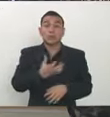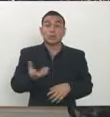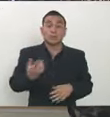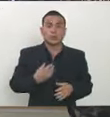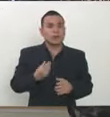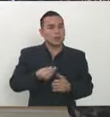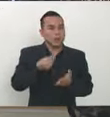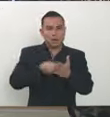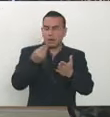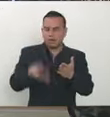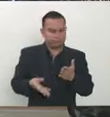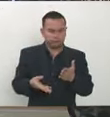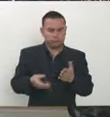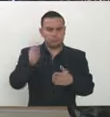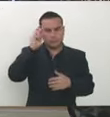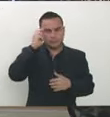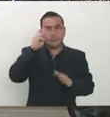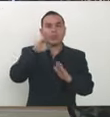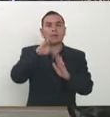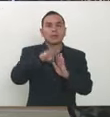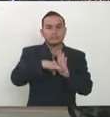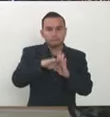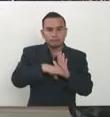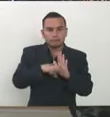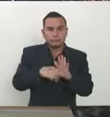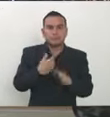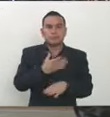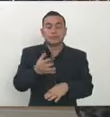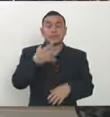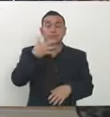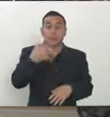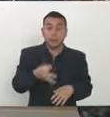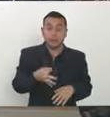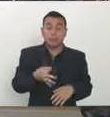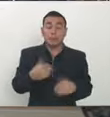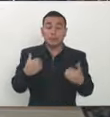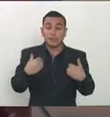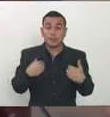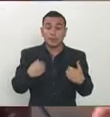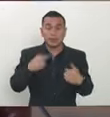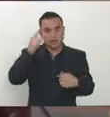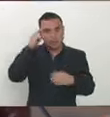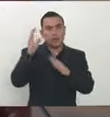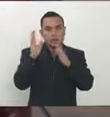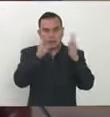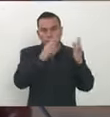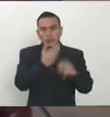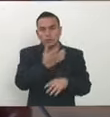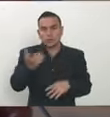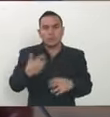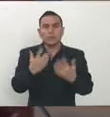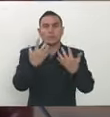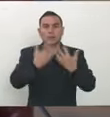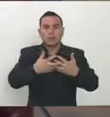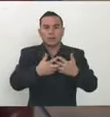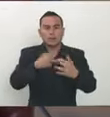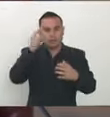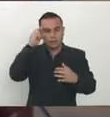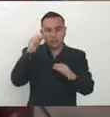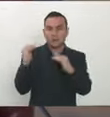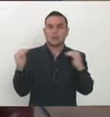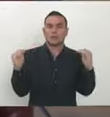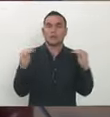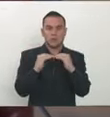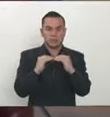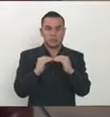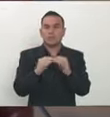desabastecimiento, sino un control de precios que está dentro del costo de producción y que deje una ganancia lógica para los empresarios, pero que nadie gane más